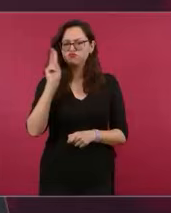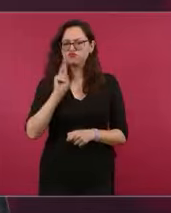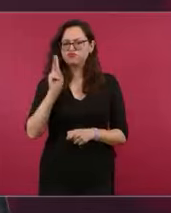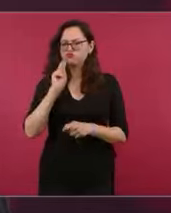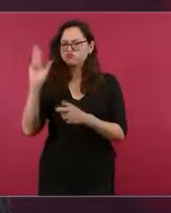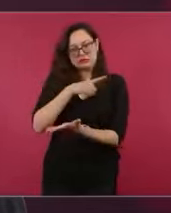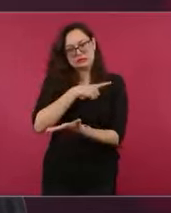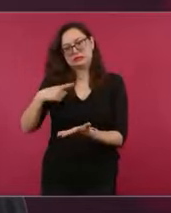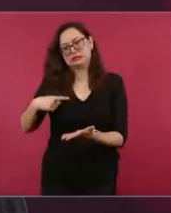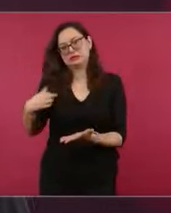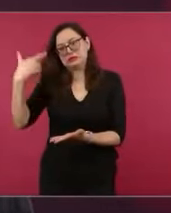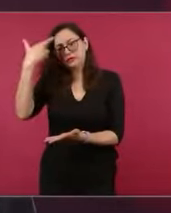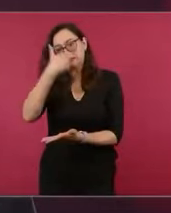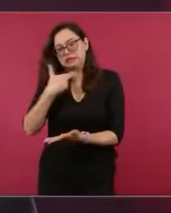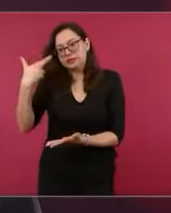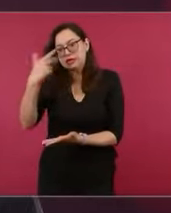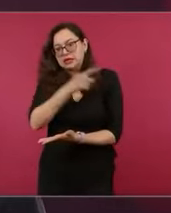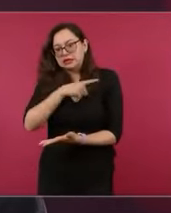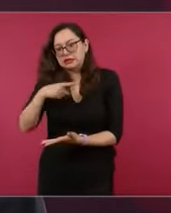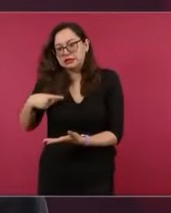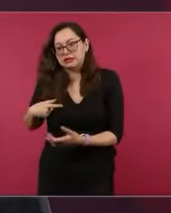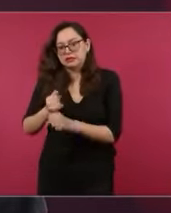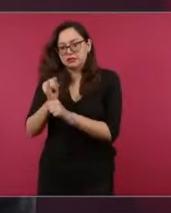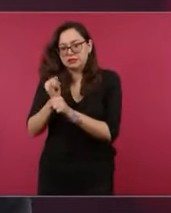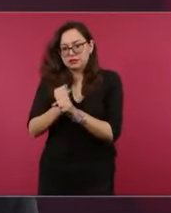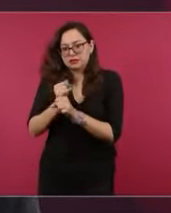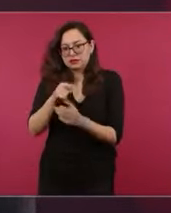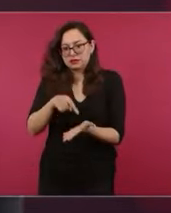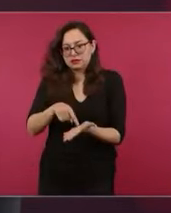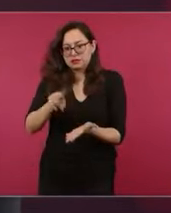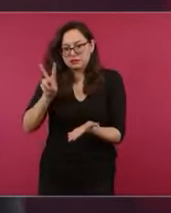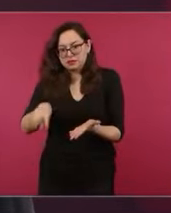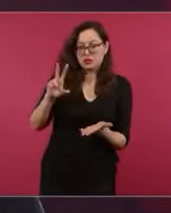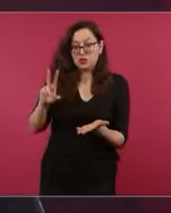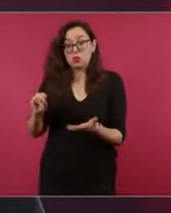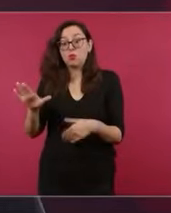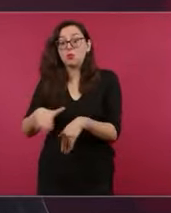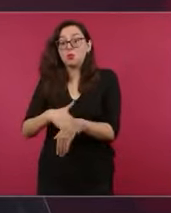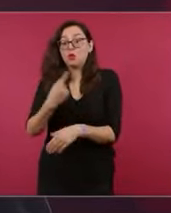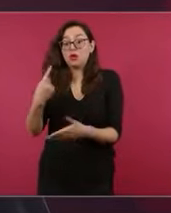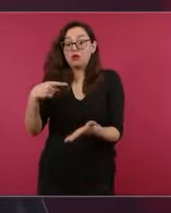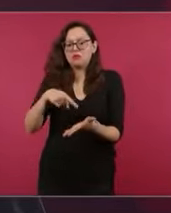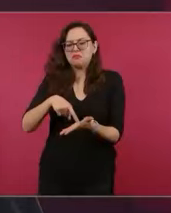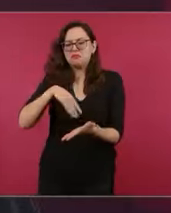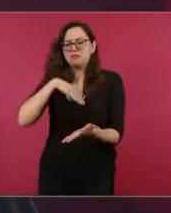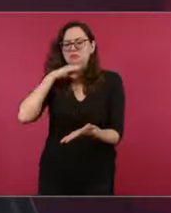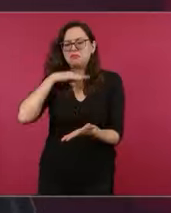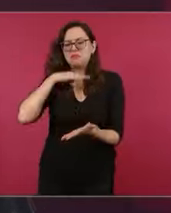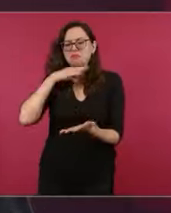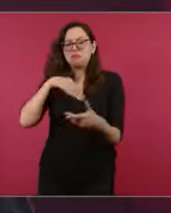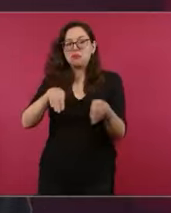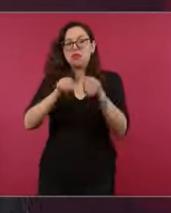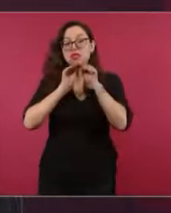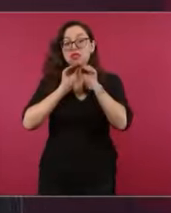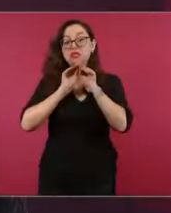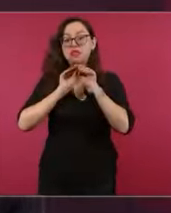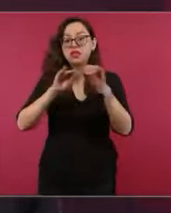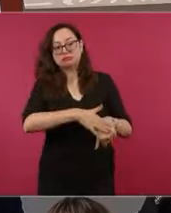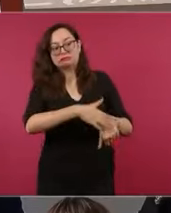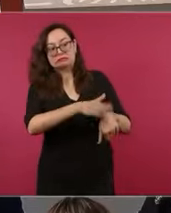pues imagínense si les comprueban que es falso. Si son gentes honestas, se